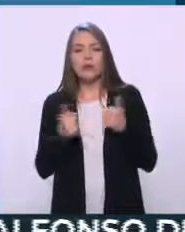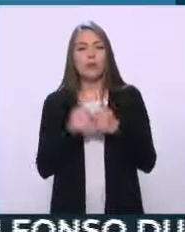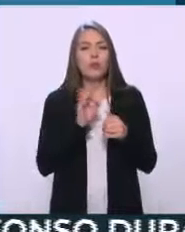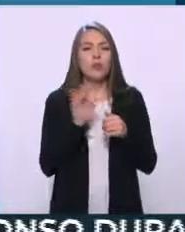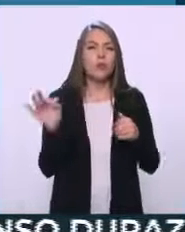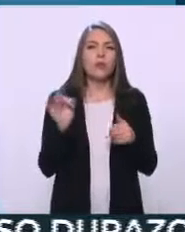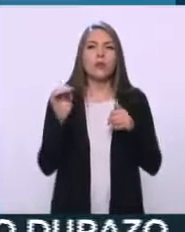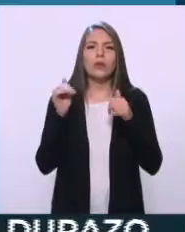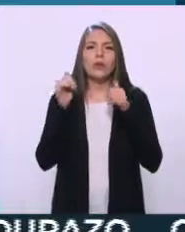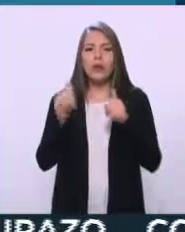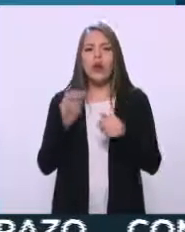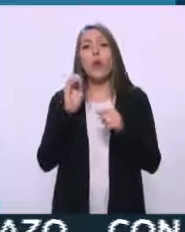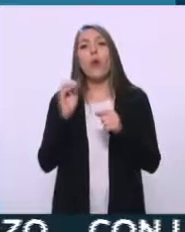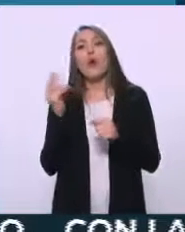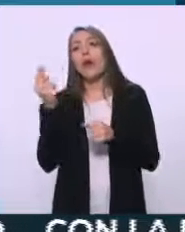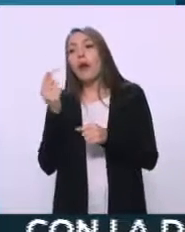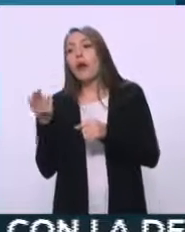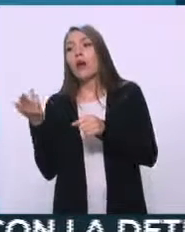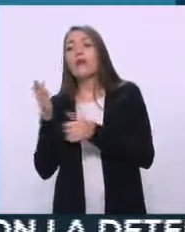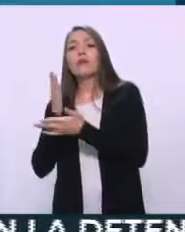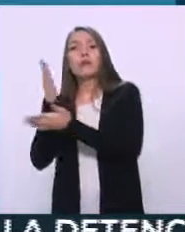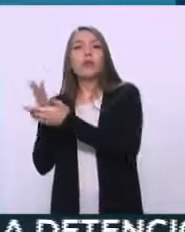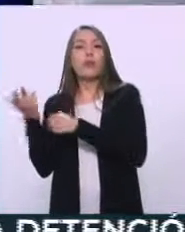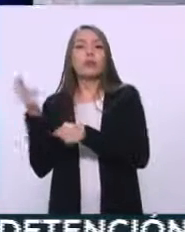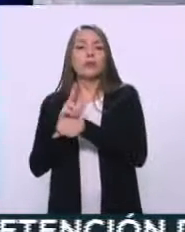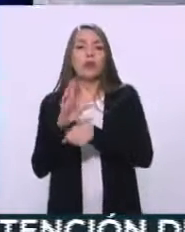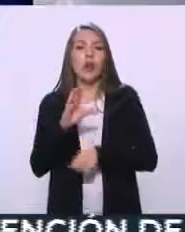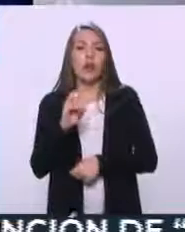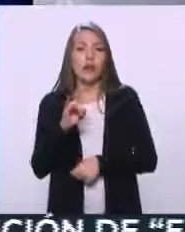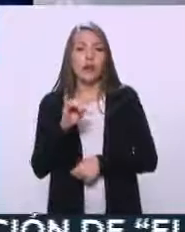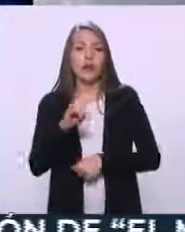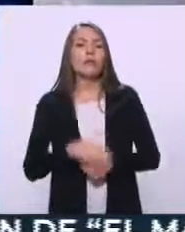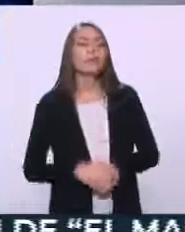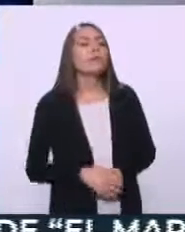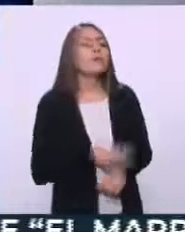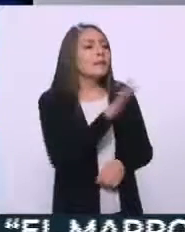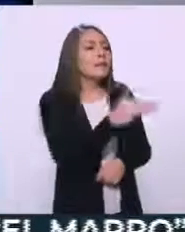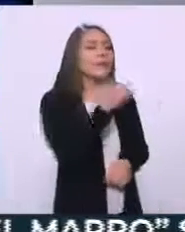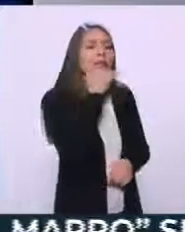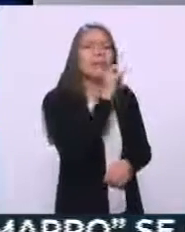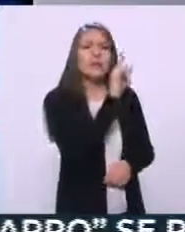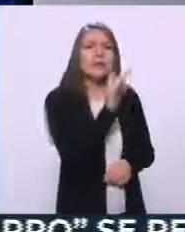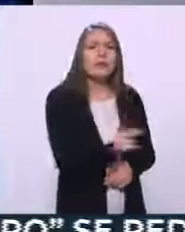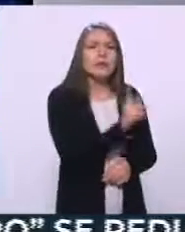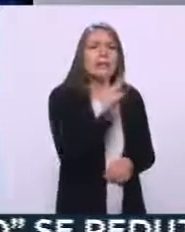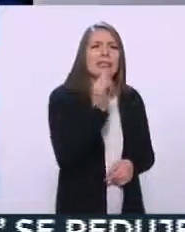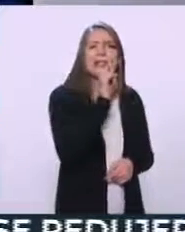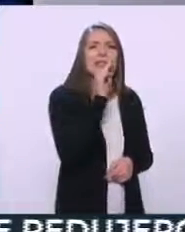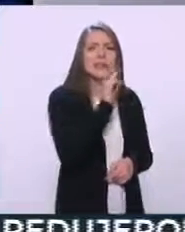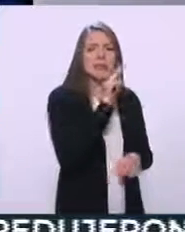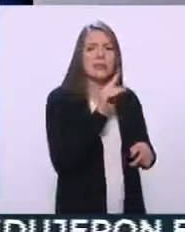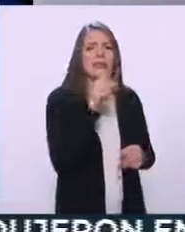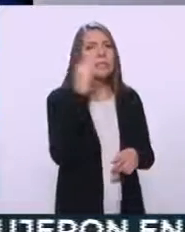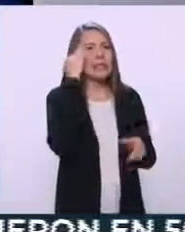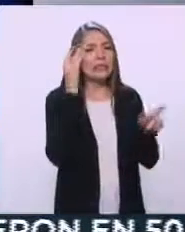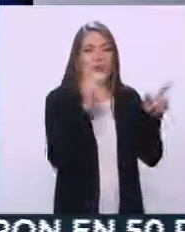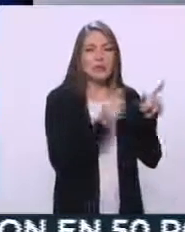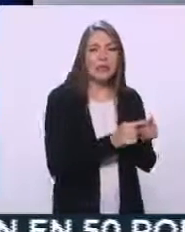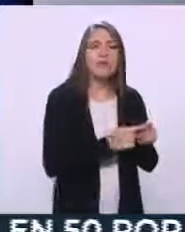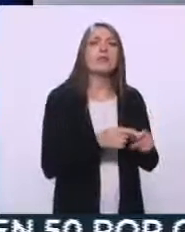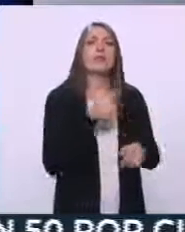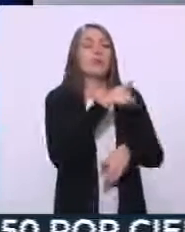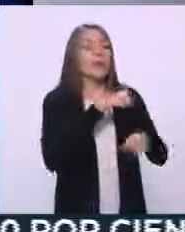atendidos en alguno de los hospitales COVID de la ciudad. Mariano, rápidamente, porque se nos acaba el tiempo, pero no quiero dejar de platicar contigo para hacerte esta pregunta.